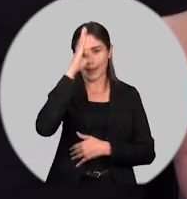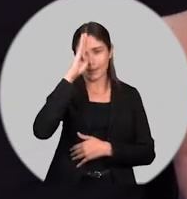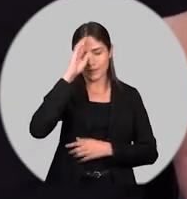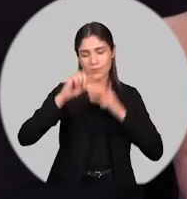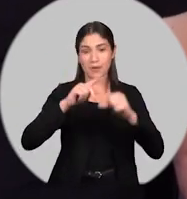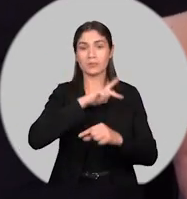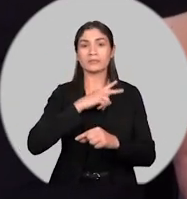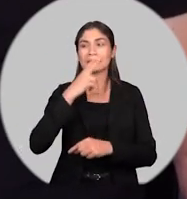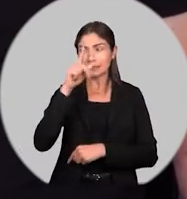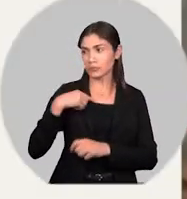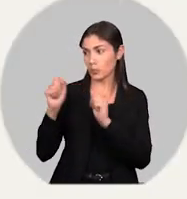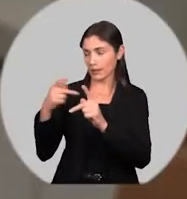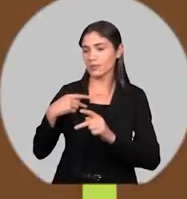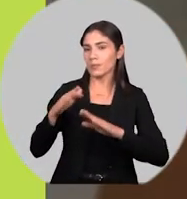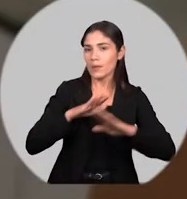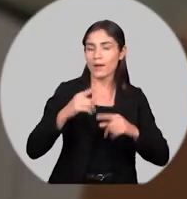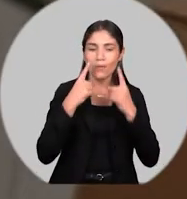va diciendo qué es lo que le gusta.